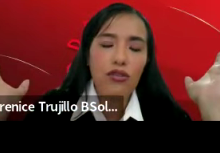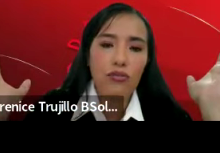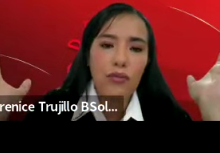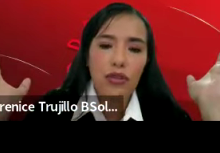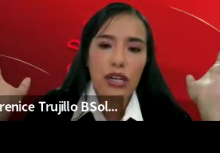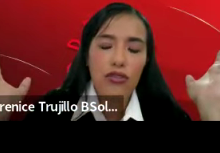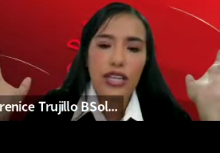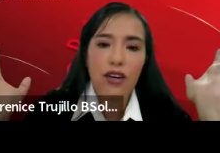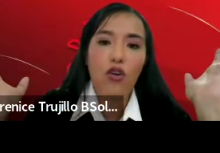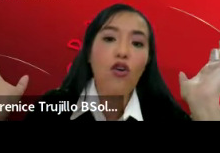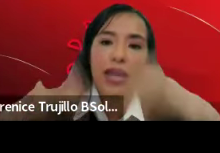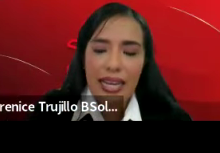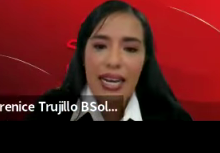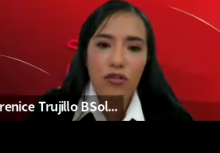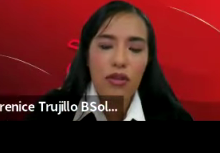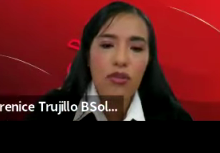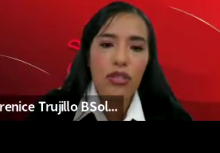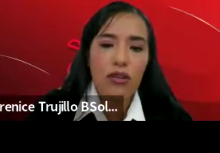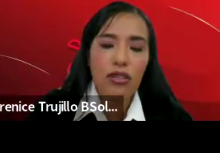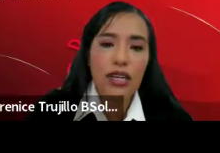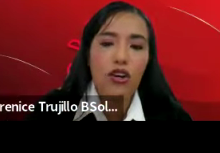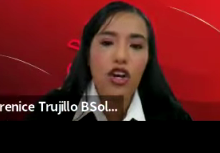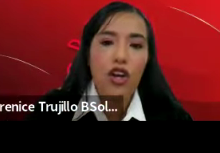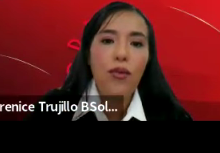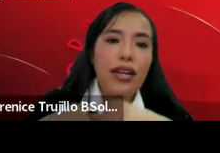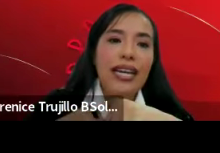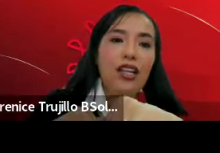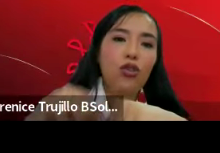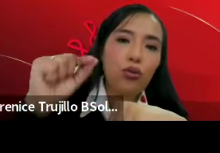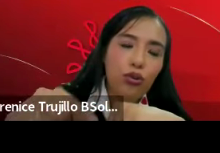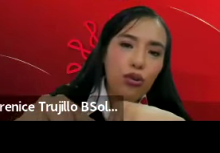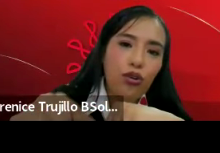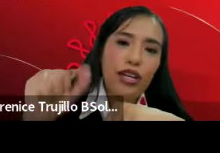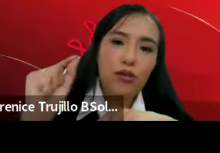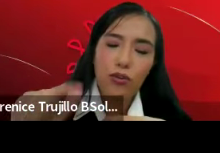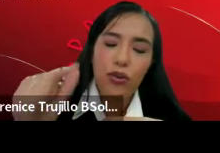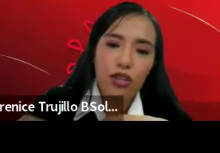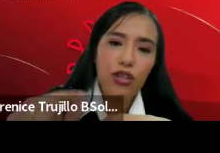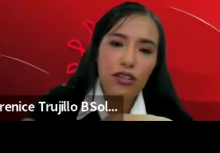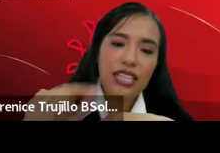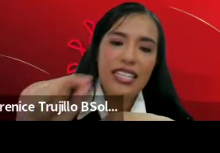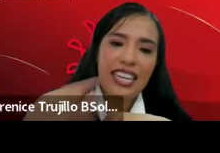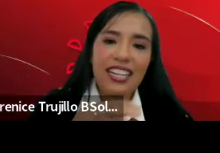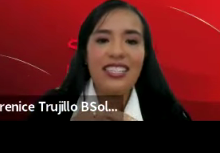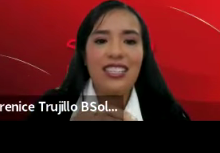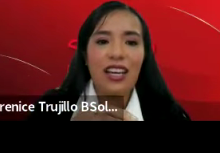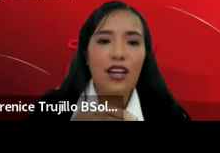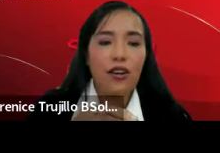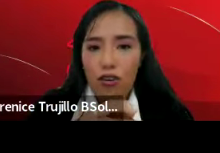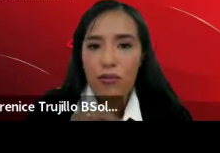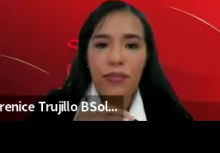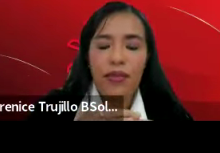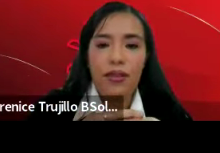destituir a todos los miembros del consejo o meter a los miembros del consejo porque tú con el 1% de acciones